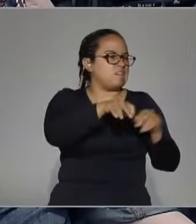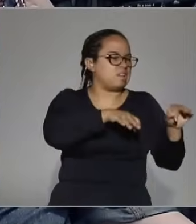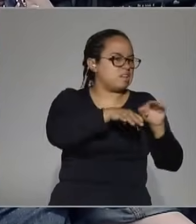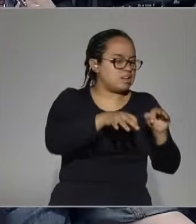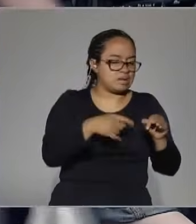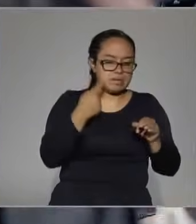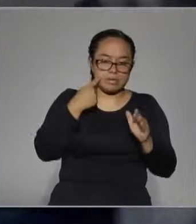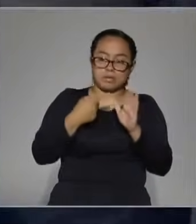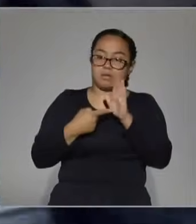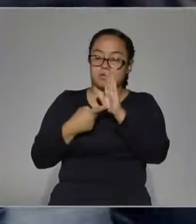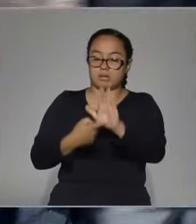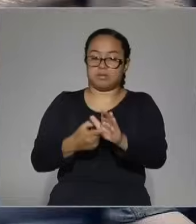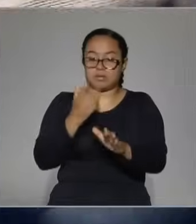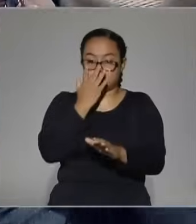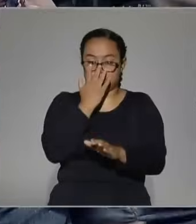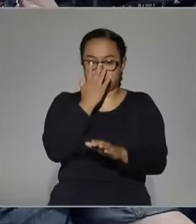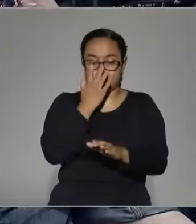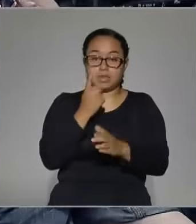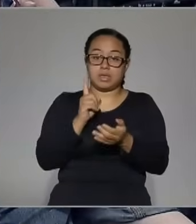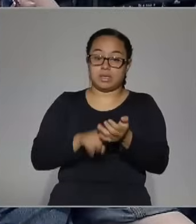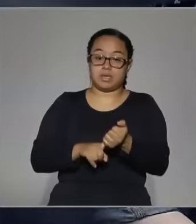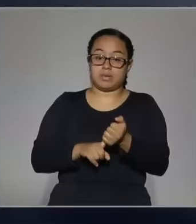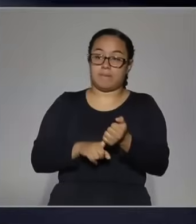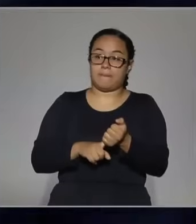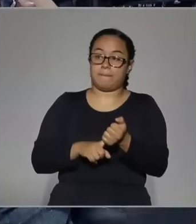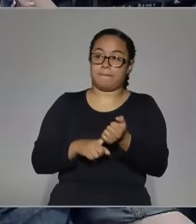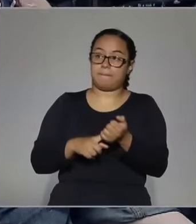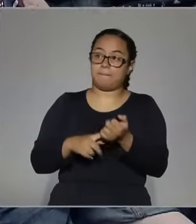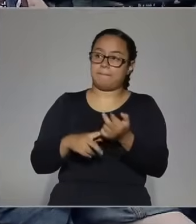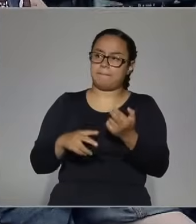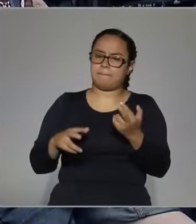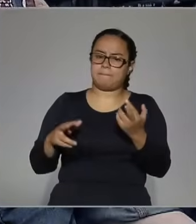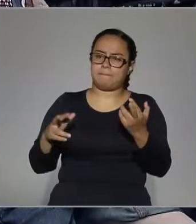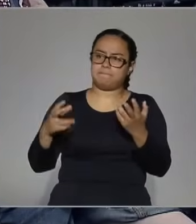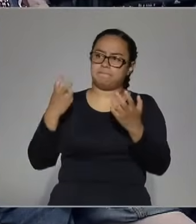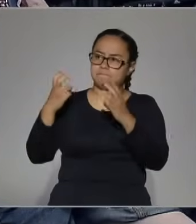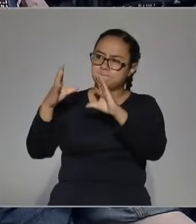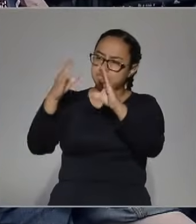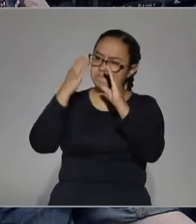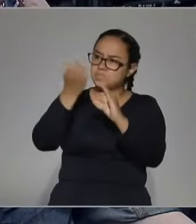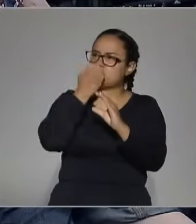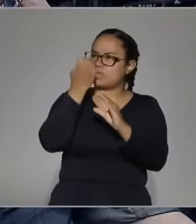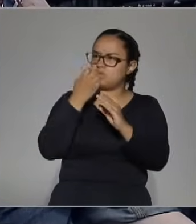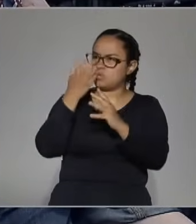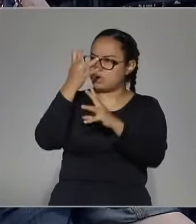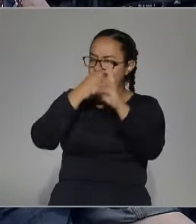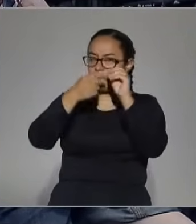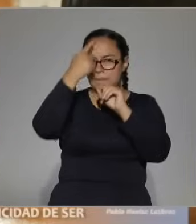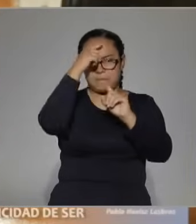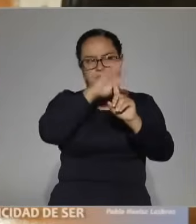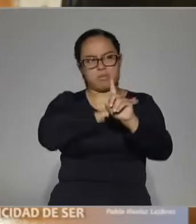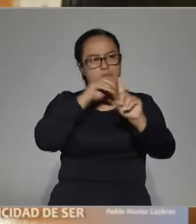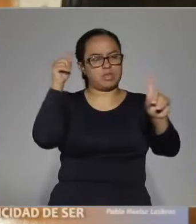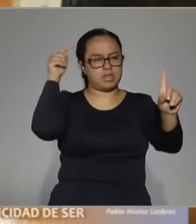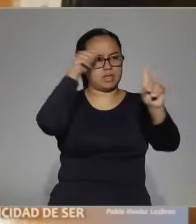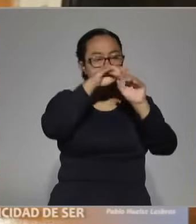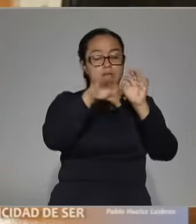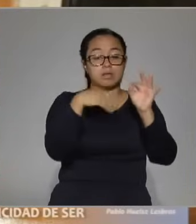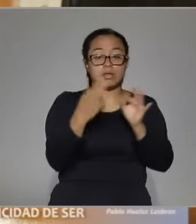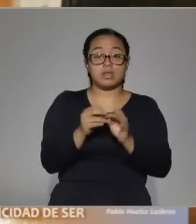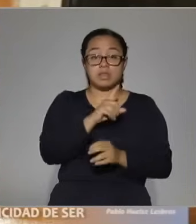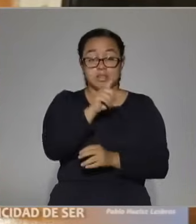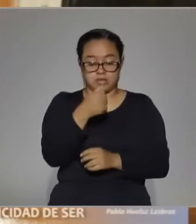cómo la parte académica les fue un medio para lograr eso, los hijos van a ir a la